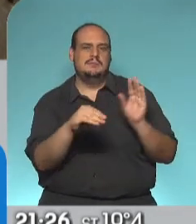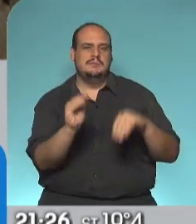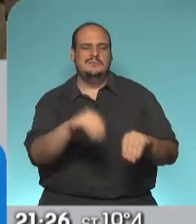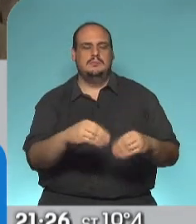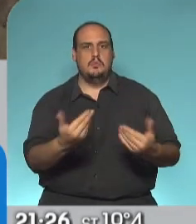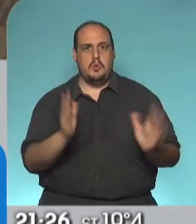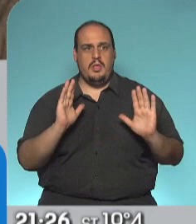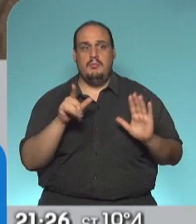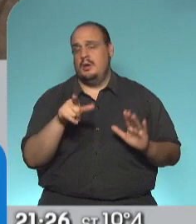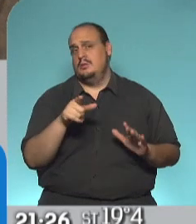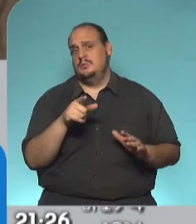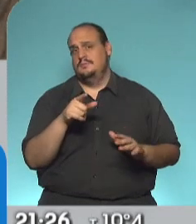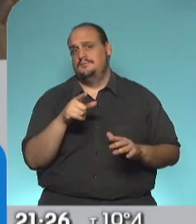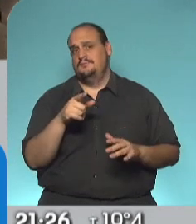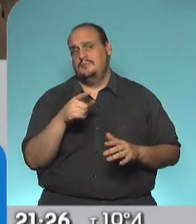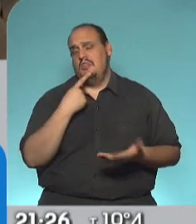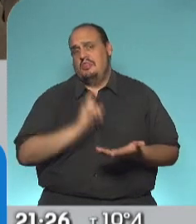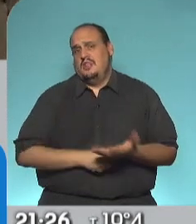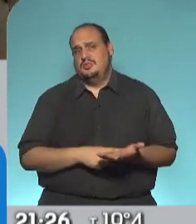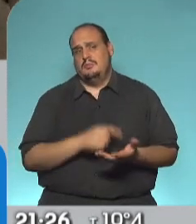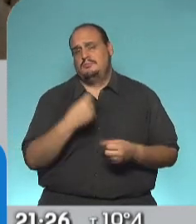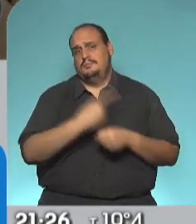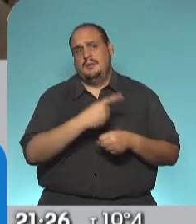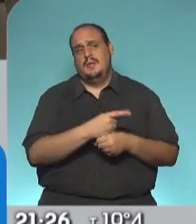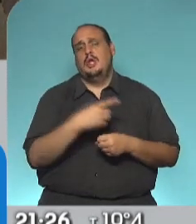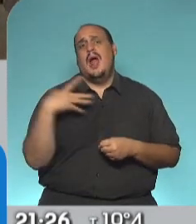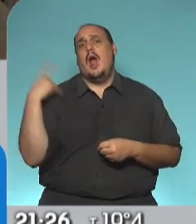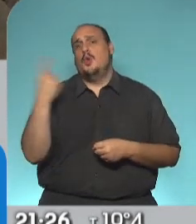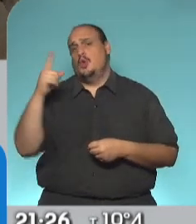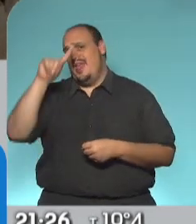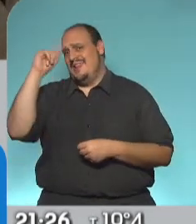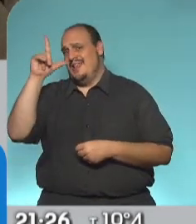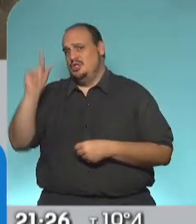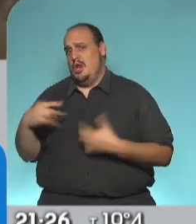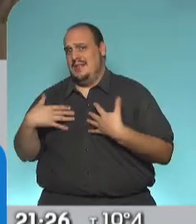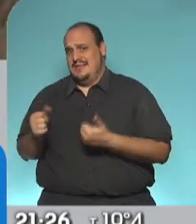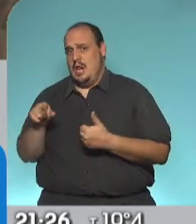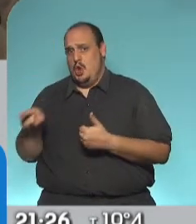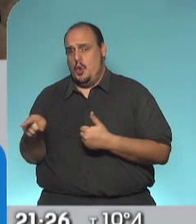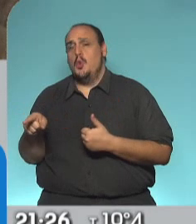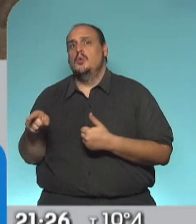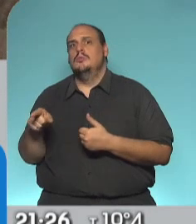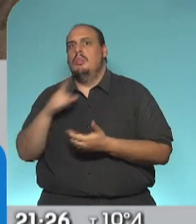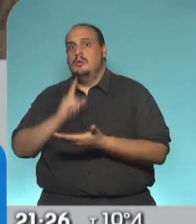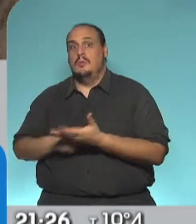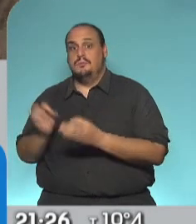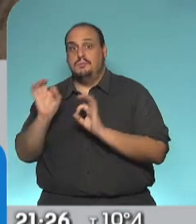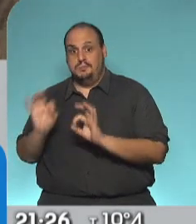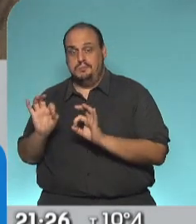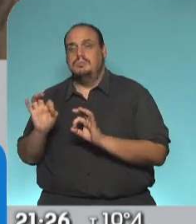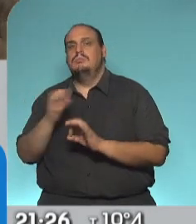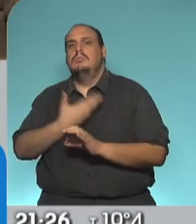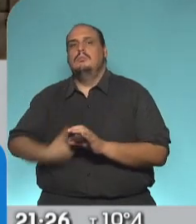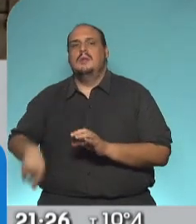por eso es una potestad que primero lo definen las autoridades sanitarias nacionales y eventualmente le trasladara esa facultad del presidente en acción a los